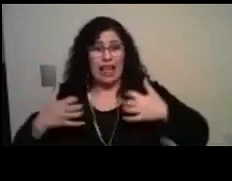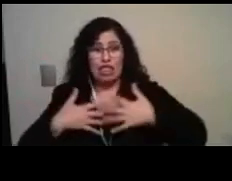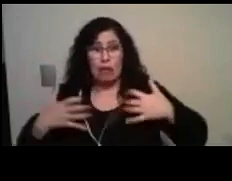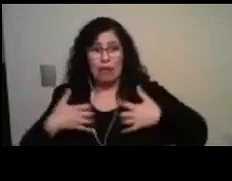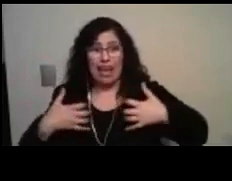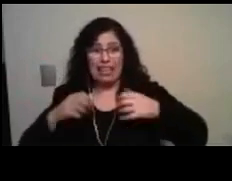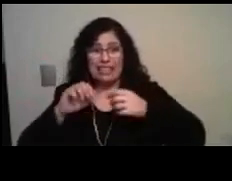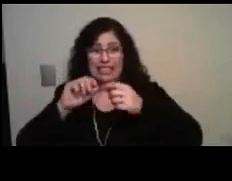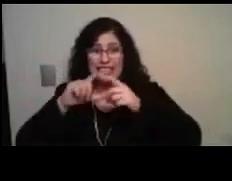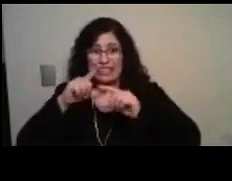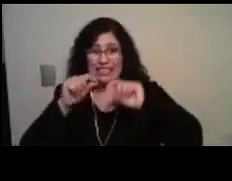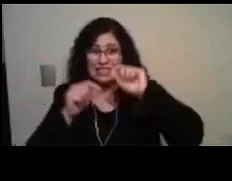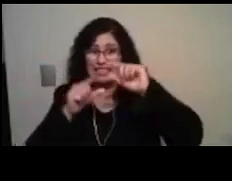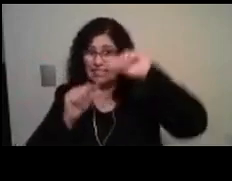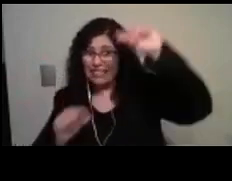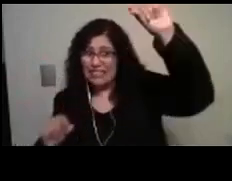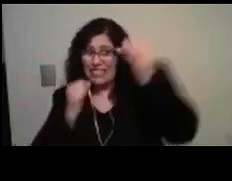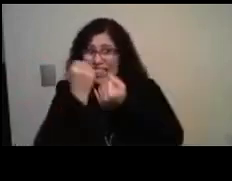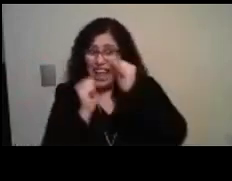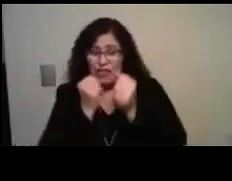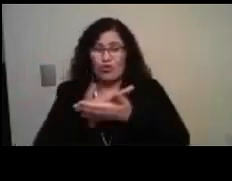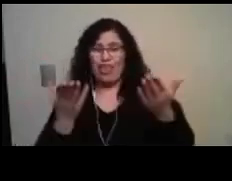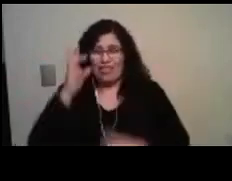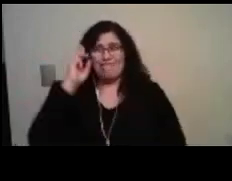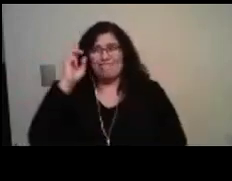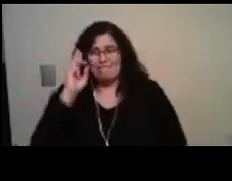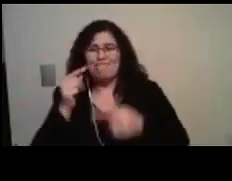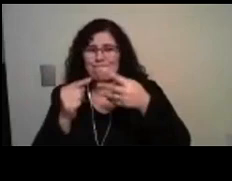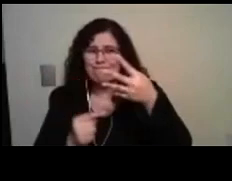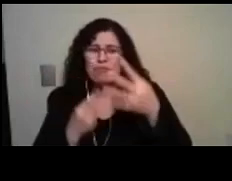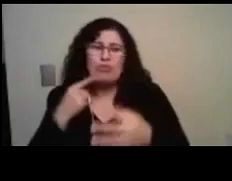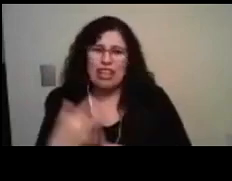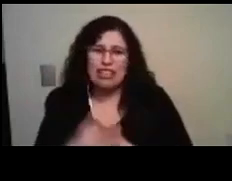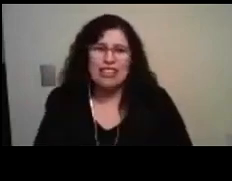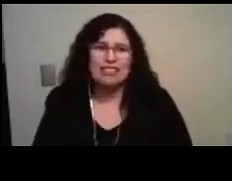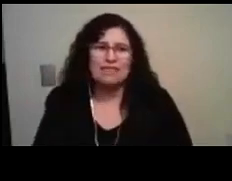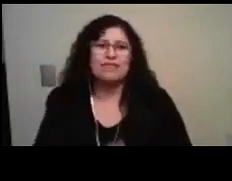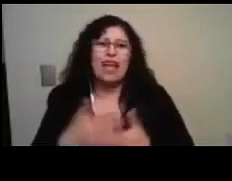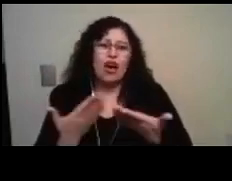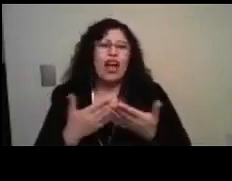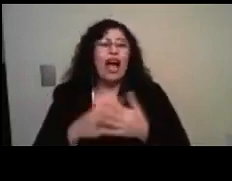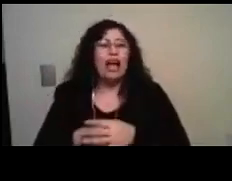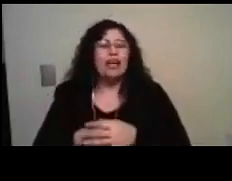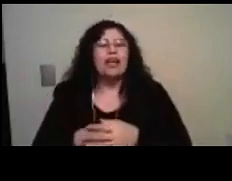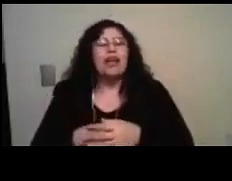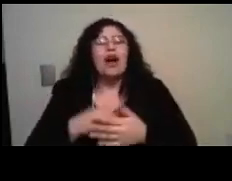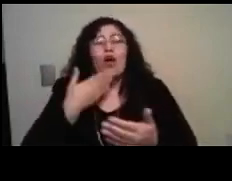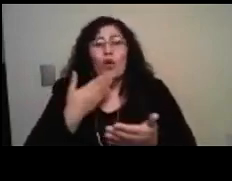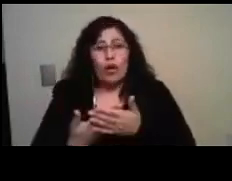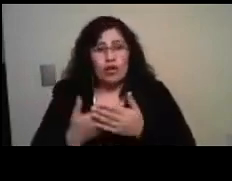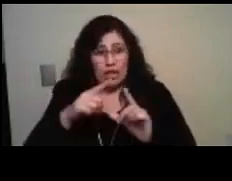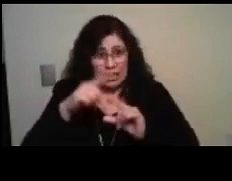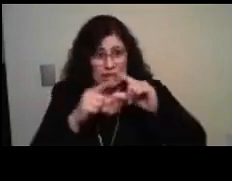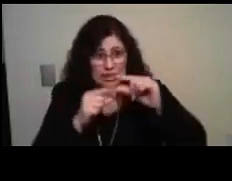¿ya? Cada estructura tiene una función, ¿ya? Y por regla en neurología se entiende que alguna alteración en alguna